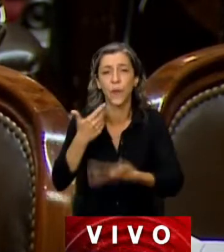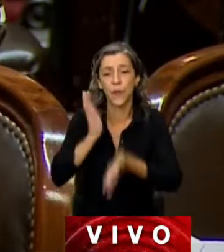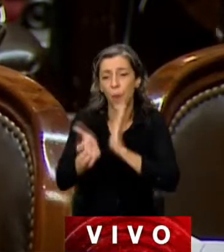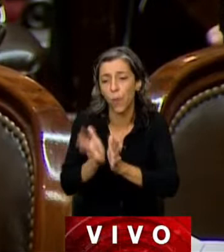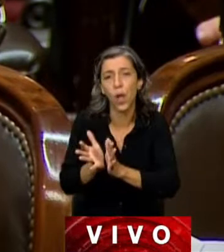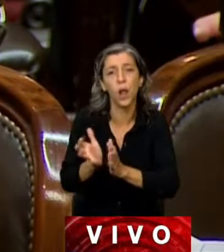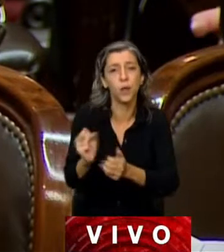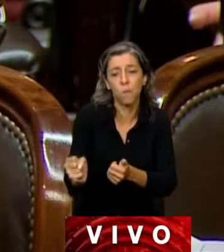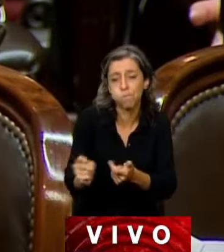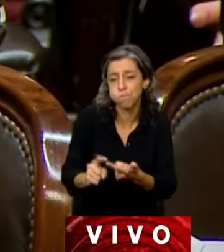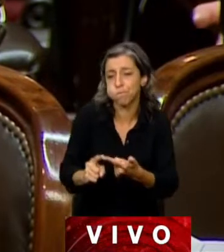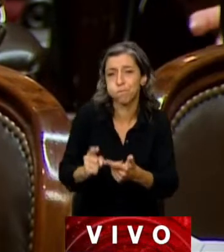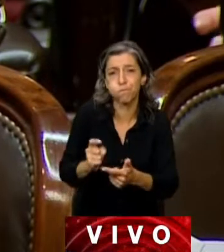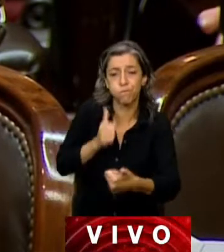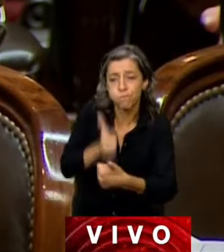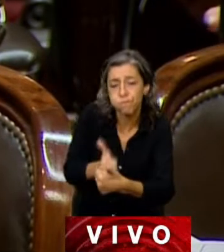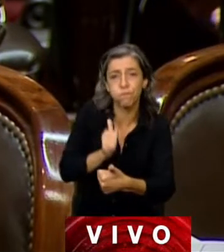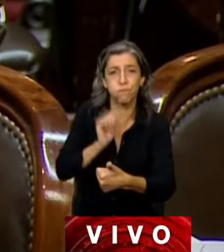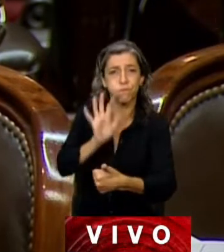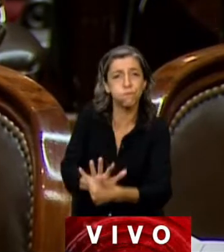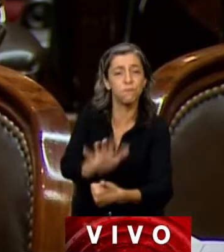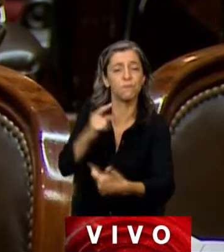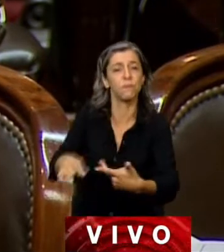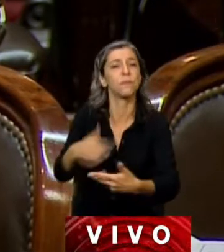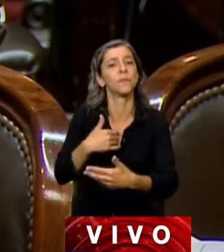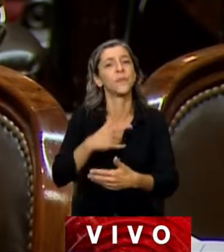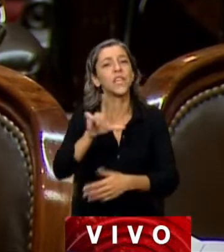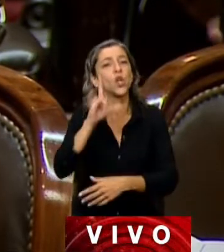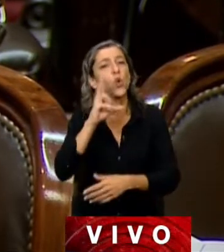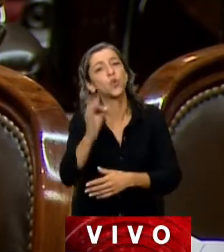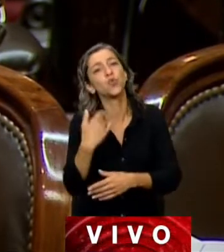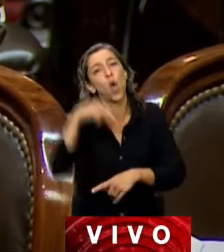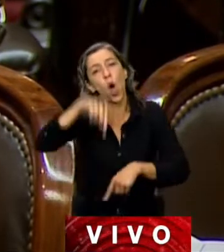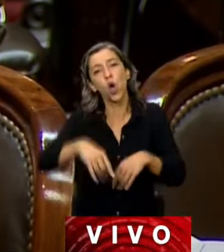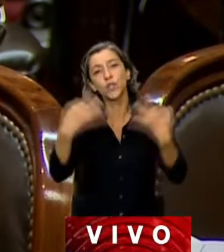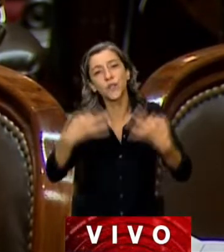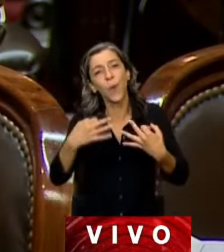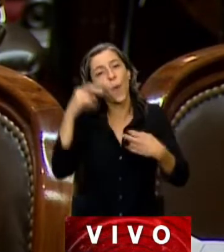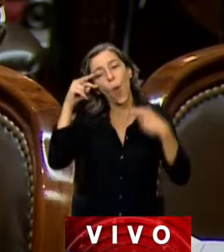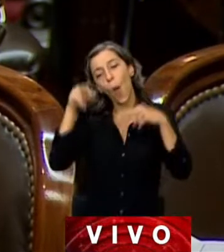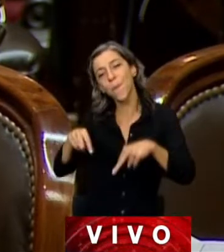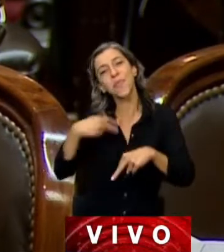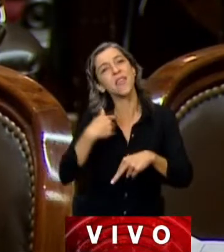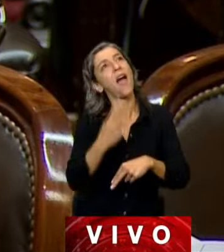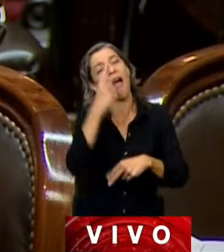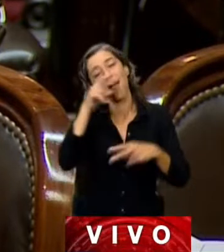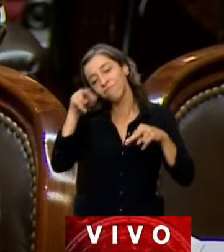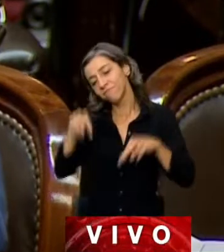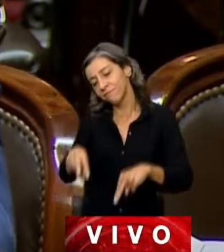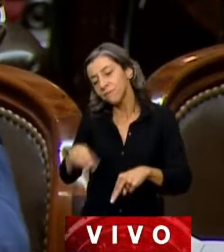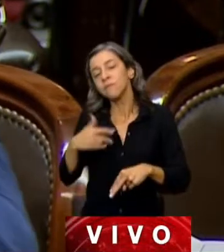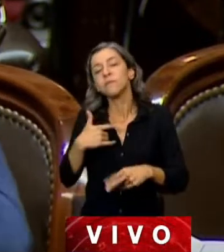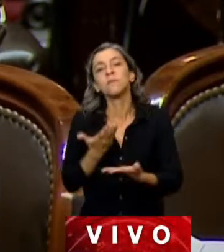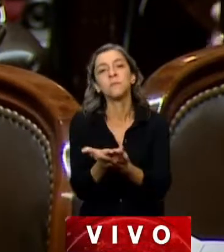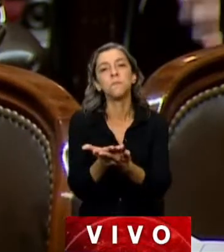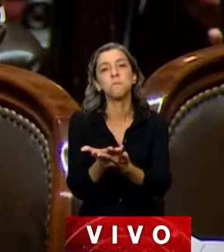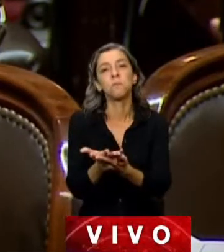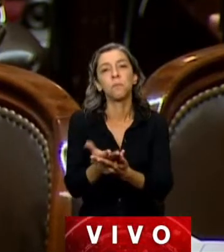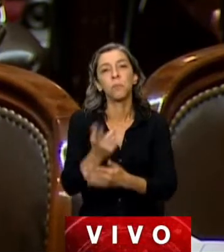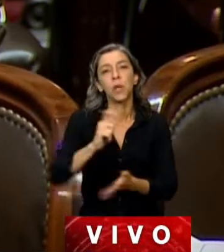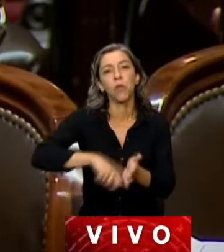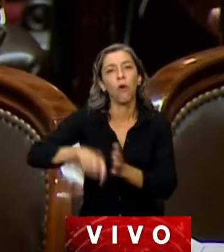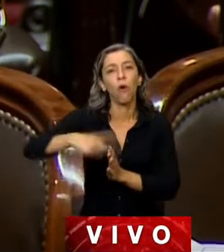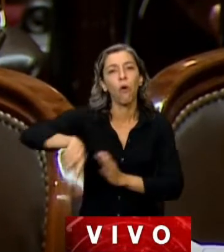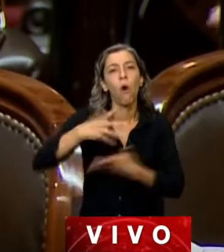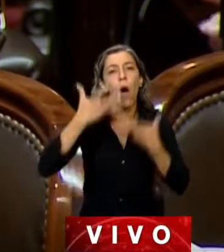violencia. Por Lucio, que hoy nos está mirando desde el cielo, les pido que acompañemos esta ley para